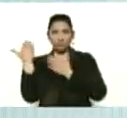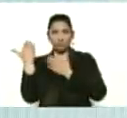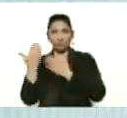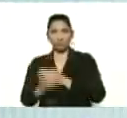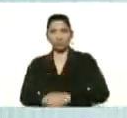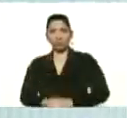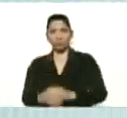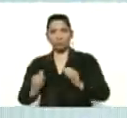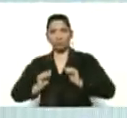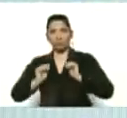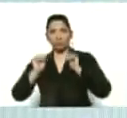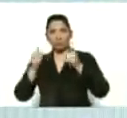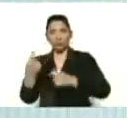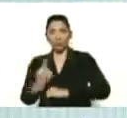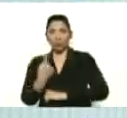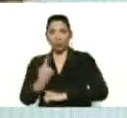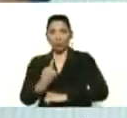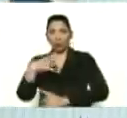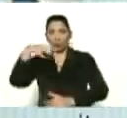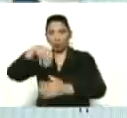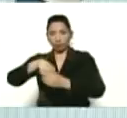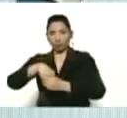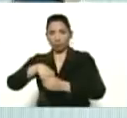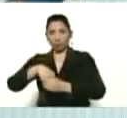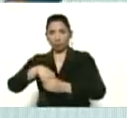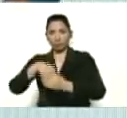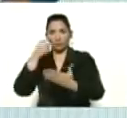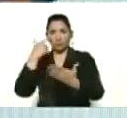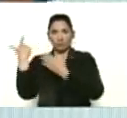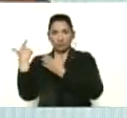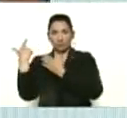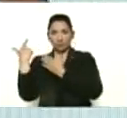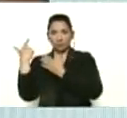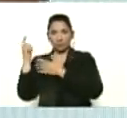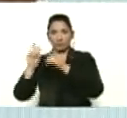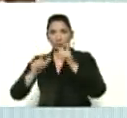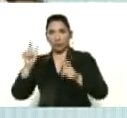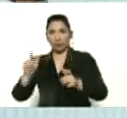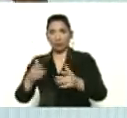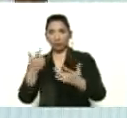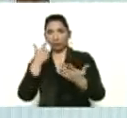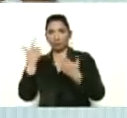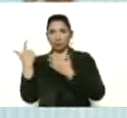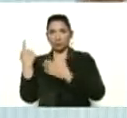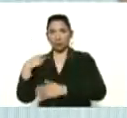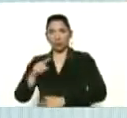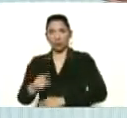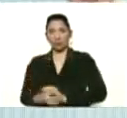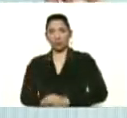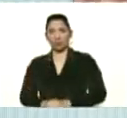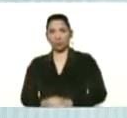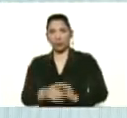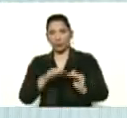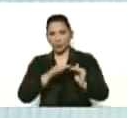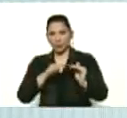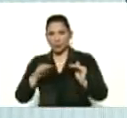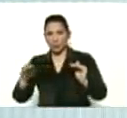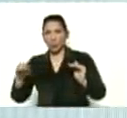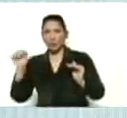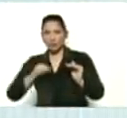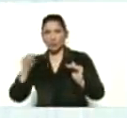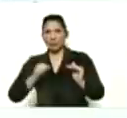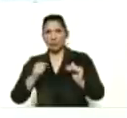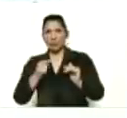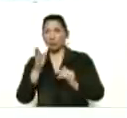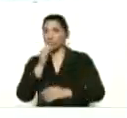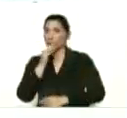Con el solo hecho de haber cumplido la cuarentena, estos son los casos que tendríamos. La curva está aplanada, sí, pero